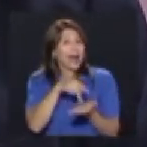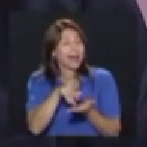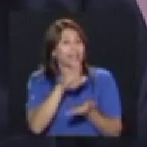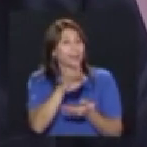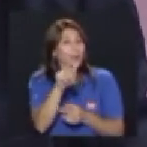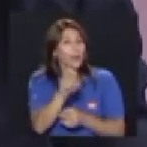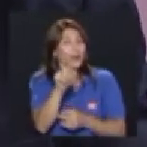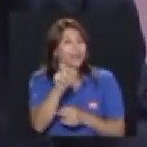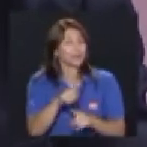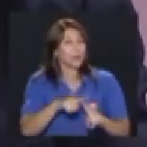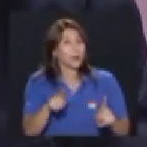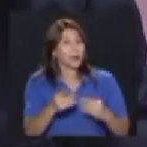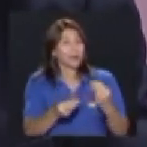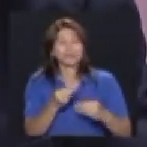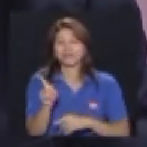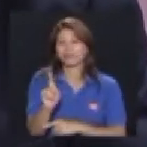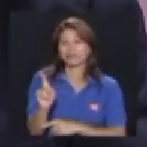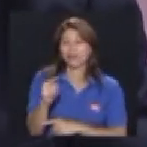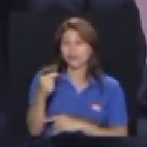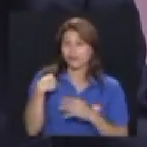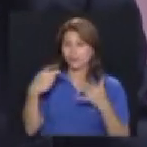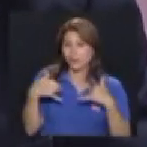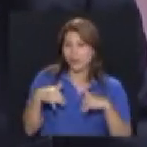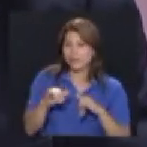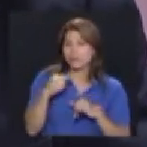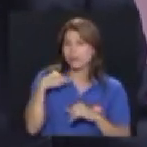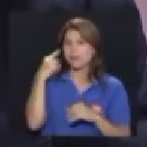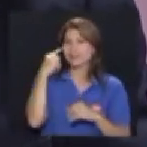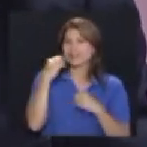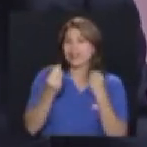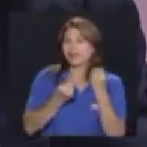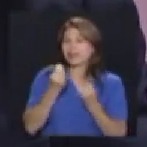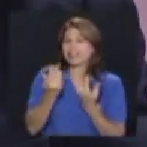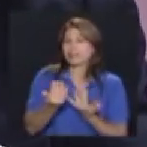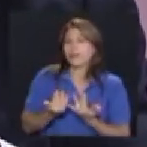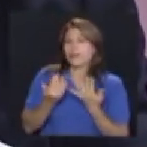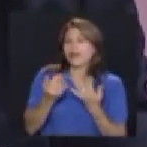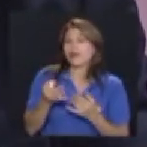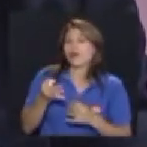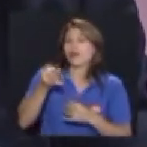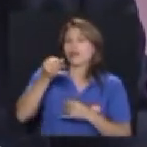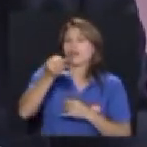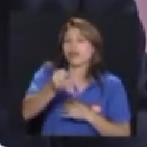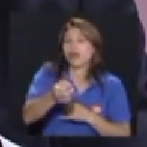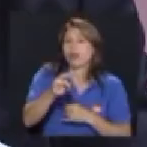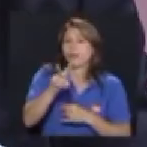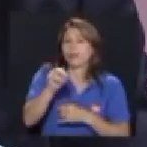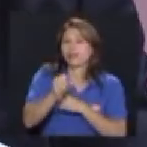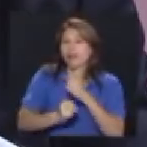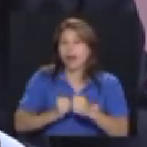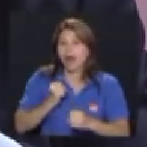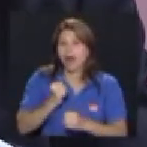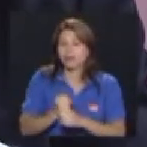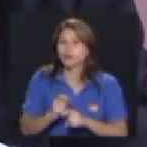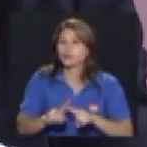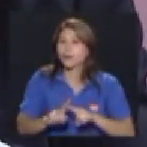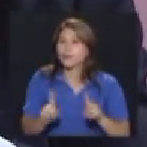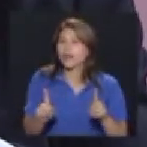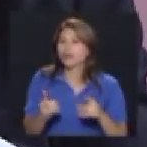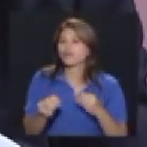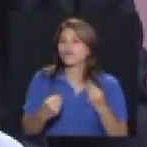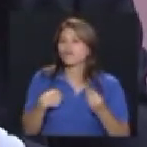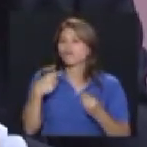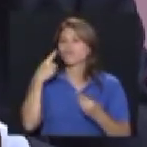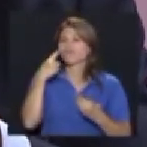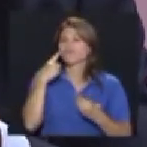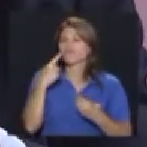Perdón, pero bueno. No tengo calculado eso de 20 años, pero ¿qué es lo que me